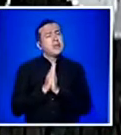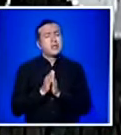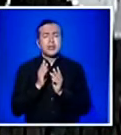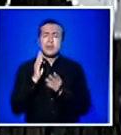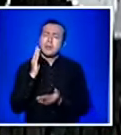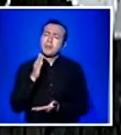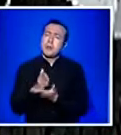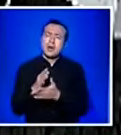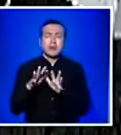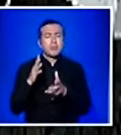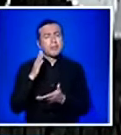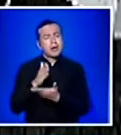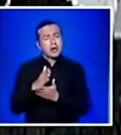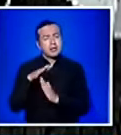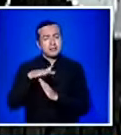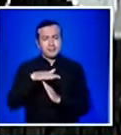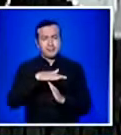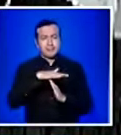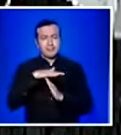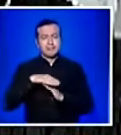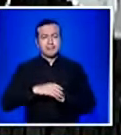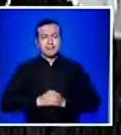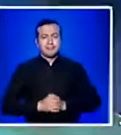permita retomar la paz.